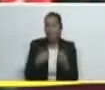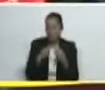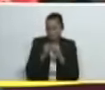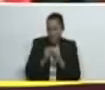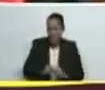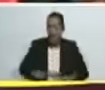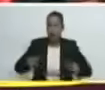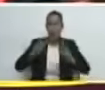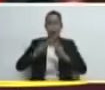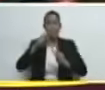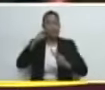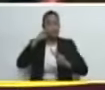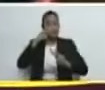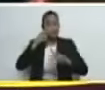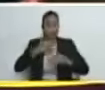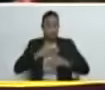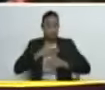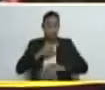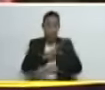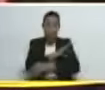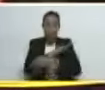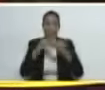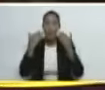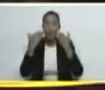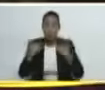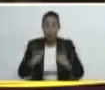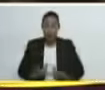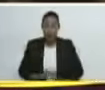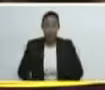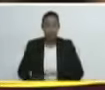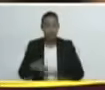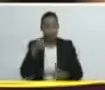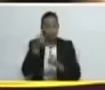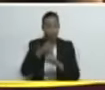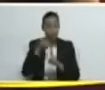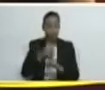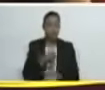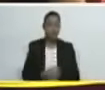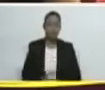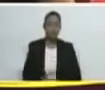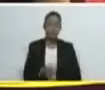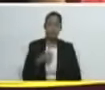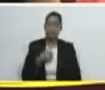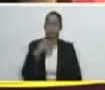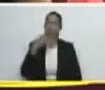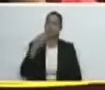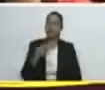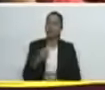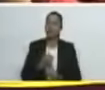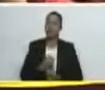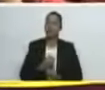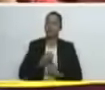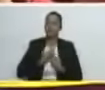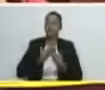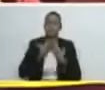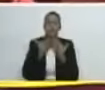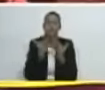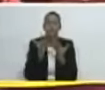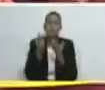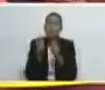esencia humana de la lucha que hemos dado. Me conmovió tanta